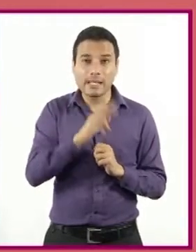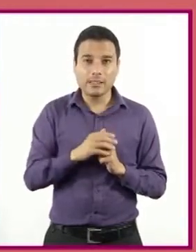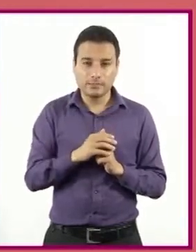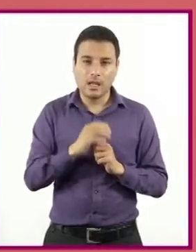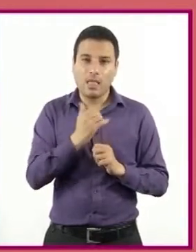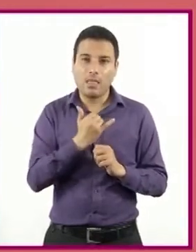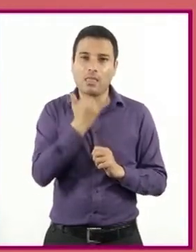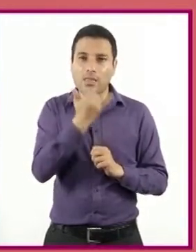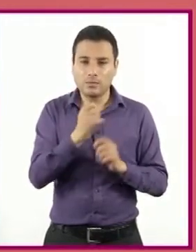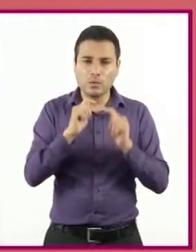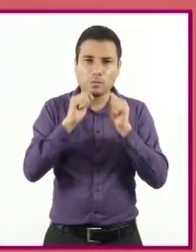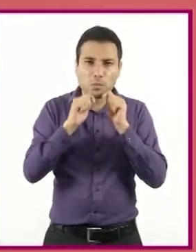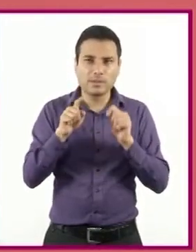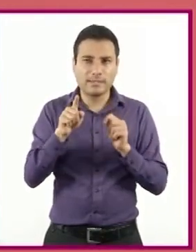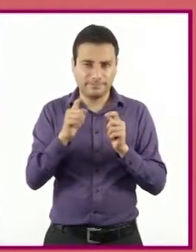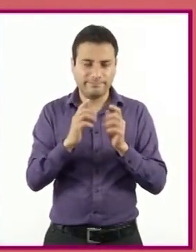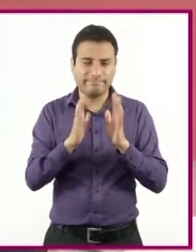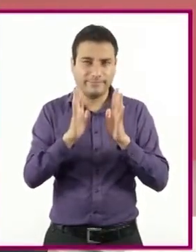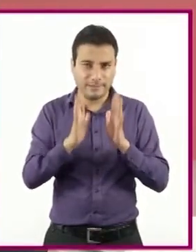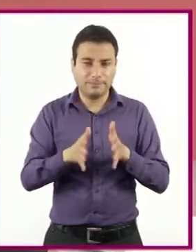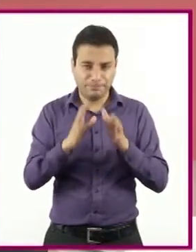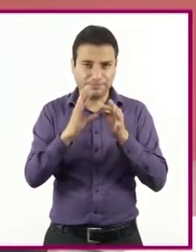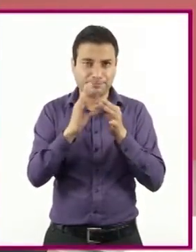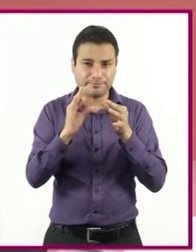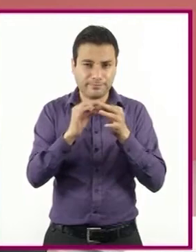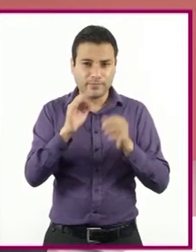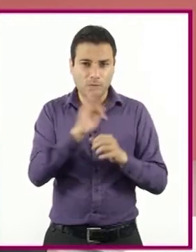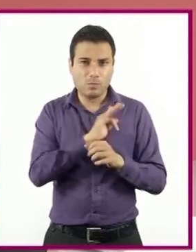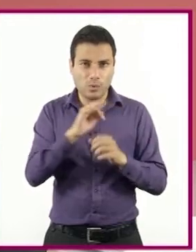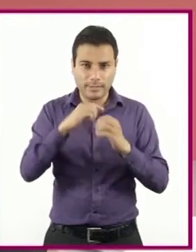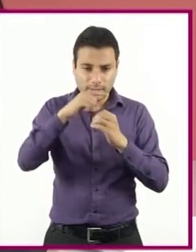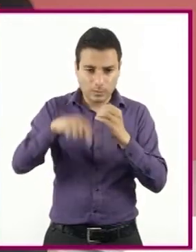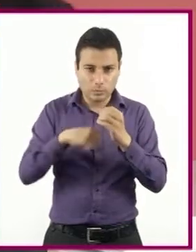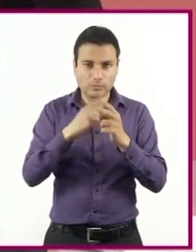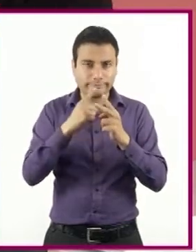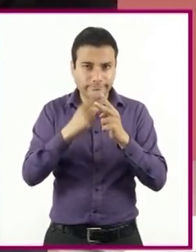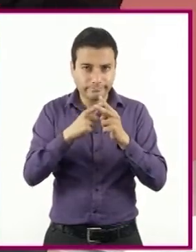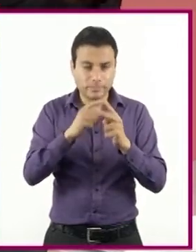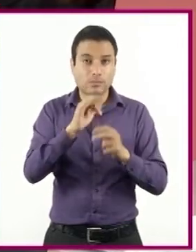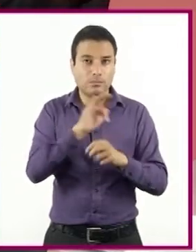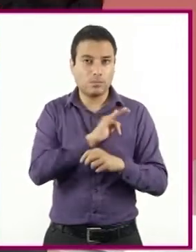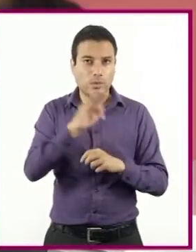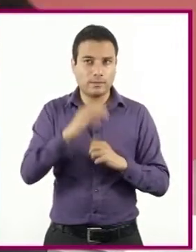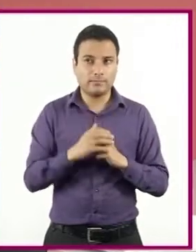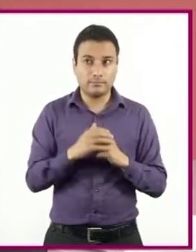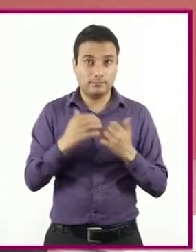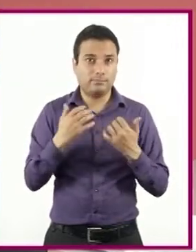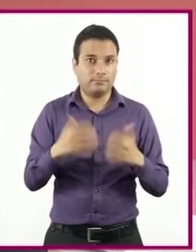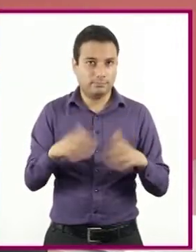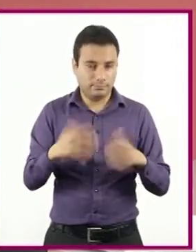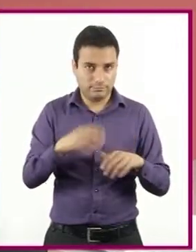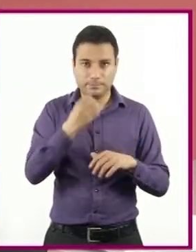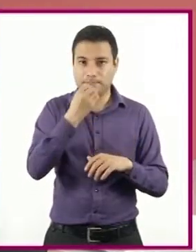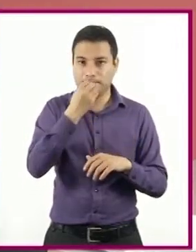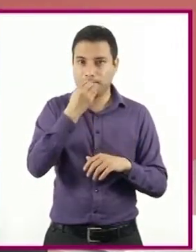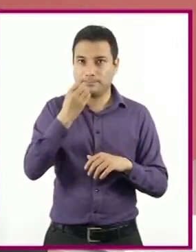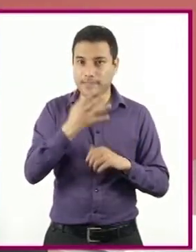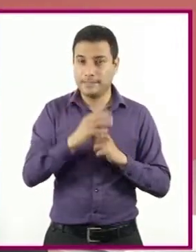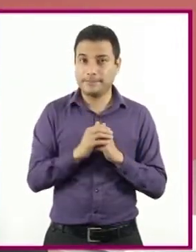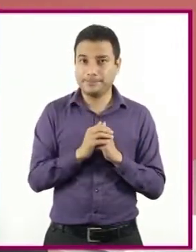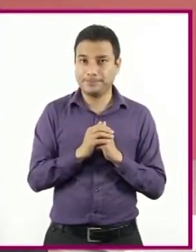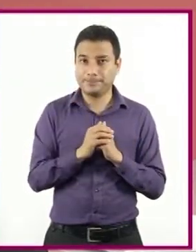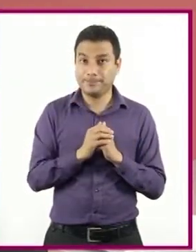para lograr entender que sí es posible calcular el número de átomos. Extraordinaria propuesta. A pesar de que